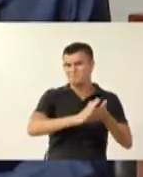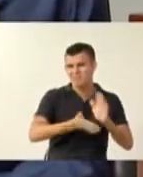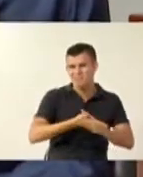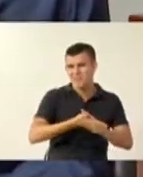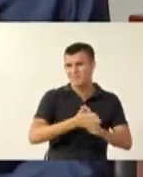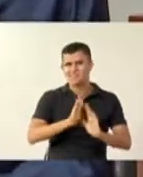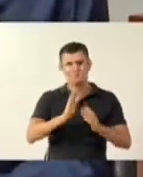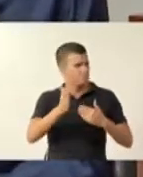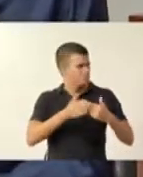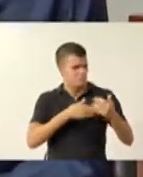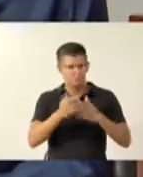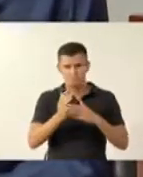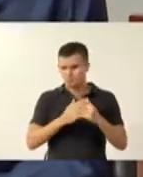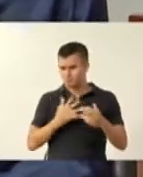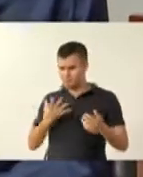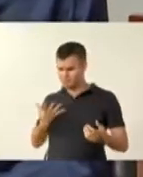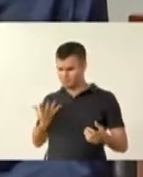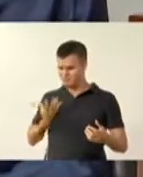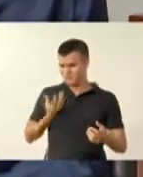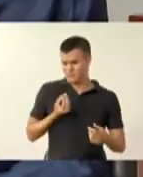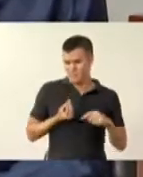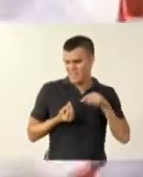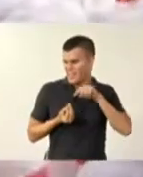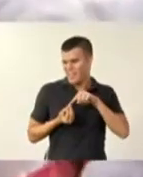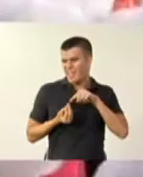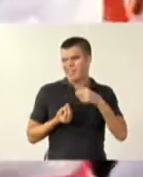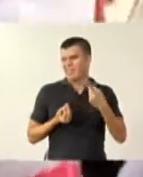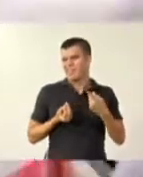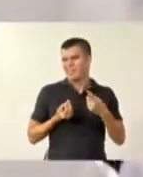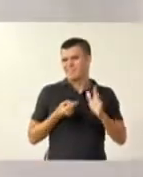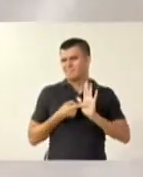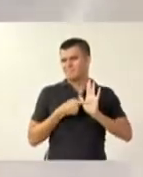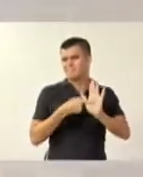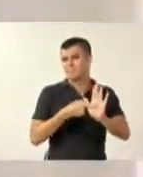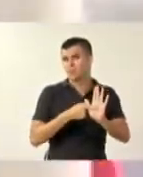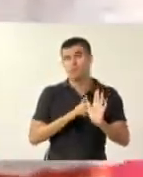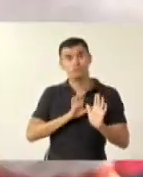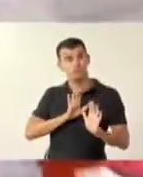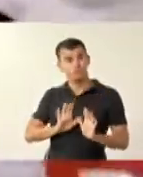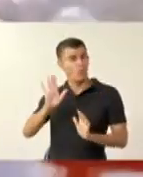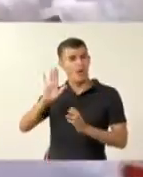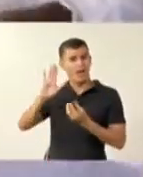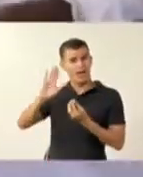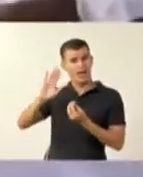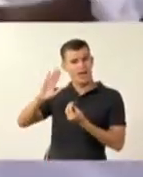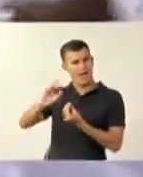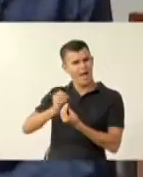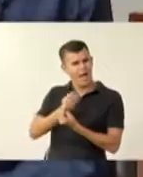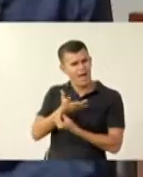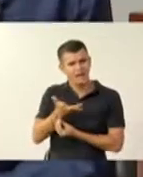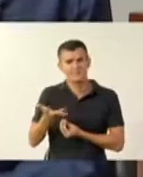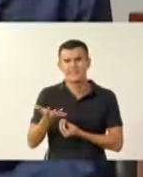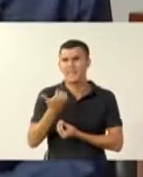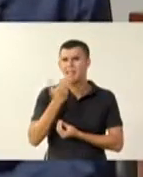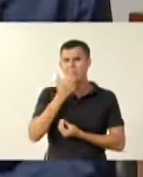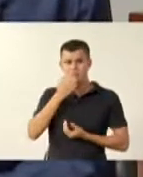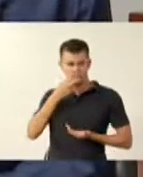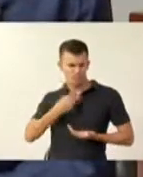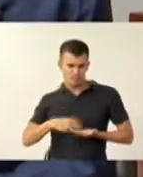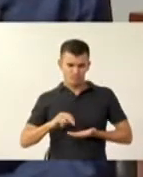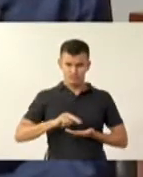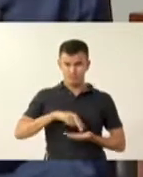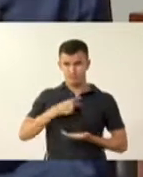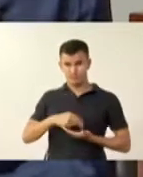lo que se escogiera para presentar ante el Papa tuviera que ver con expresiones artísticas no tan festivas y